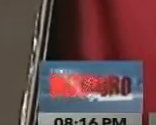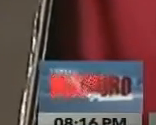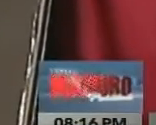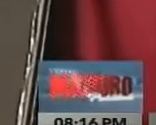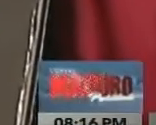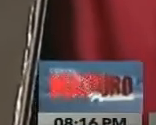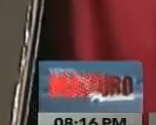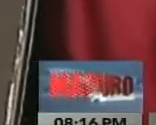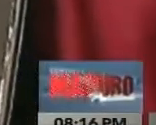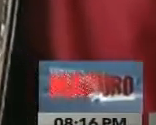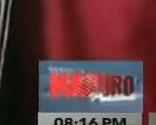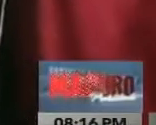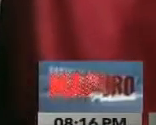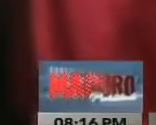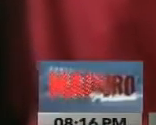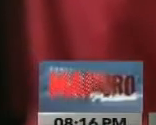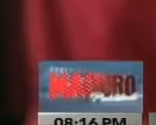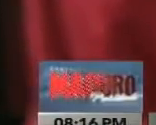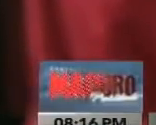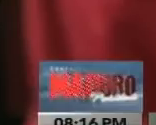Me voy a dejar los bigotes así.